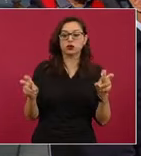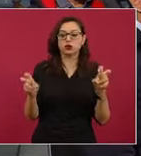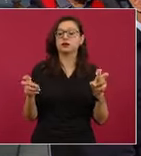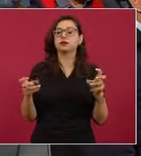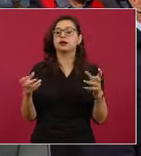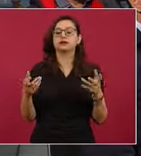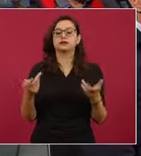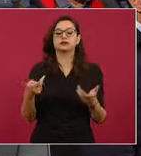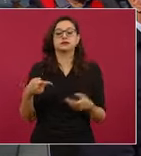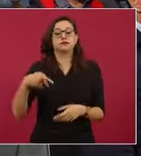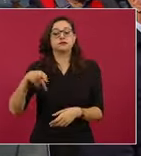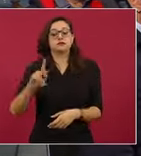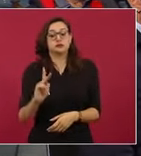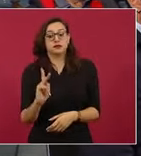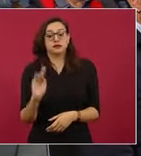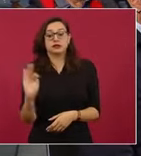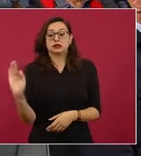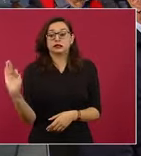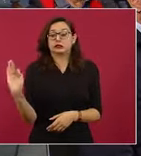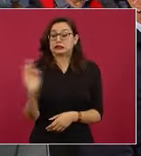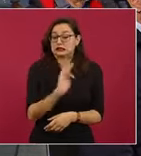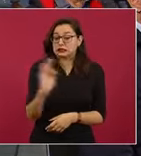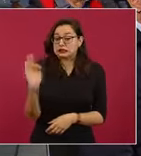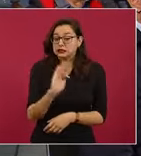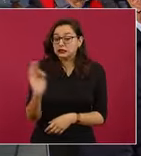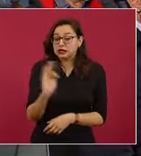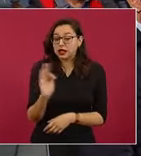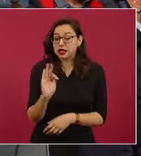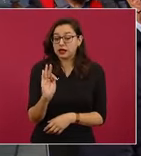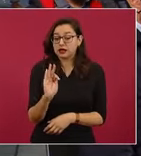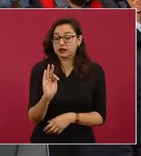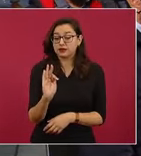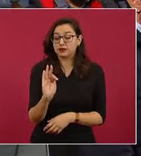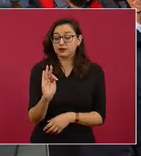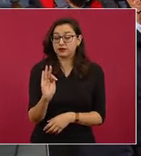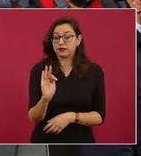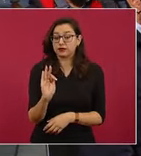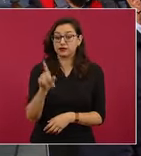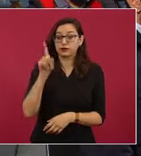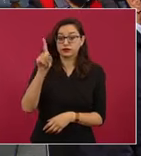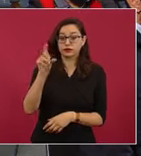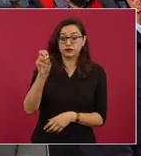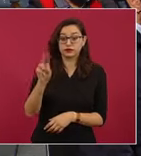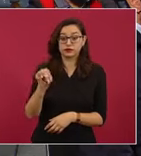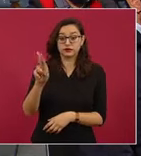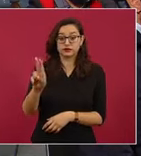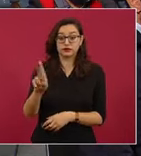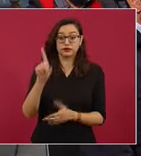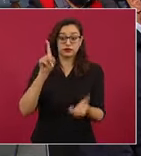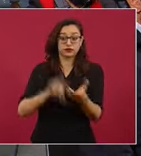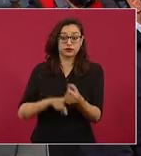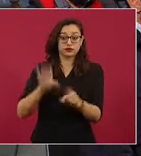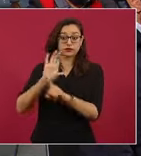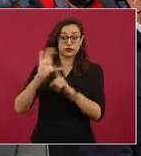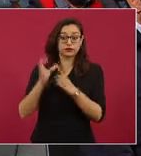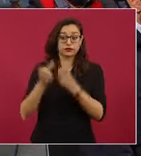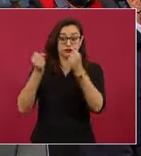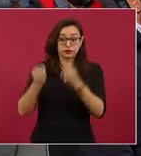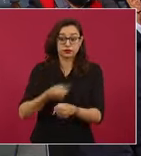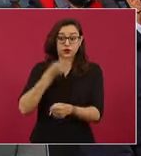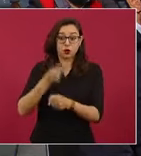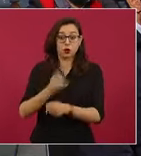¿Hay la posibilidad, la estrategia también, de acuerdo a esta postura de México, incluso en intermediar